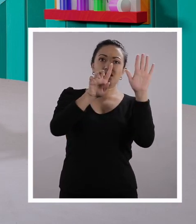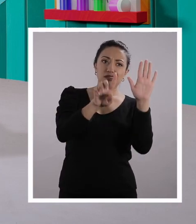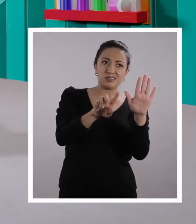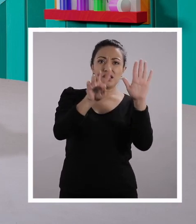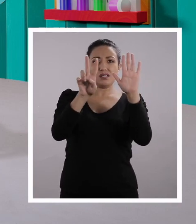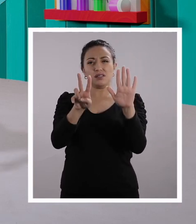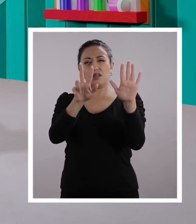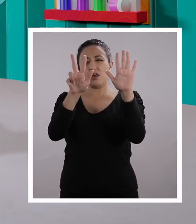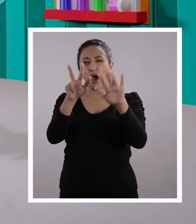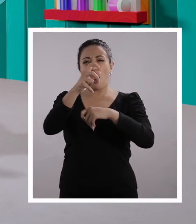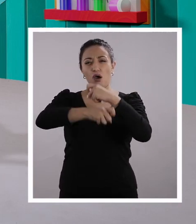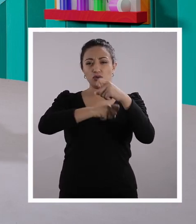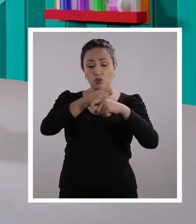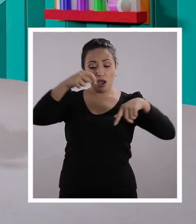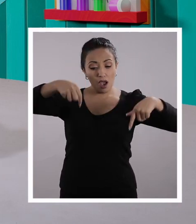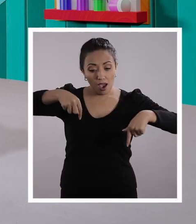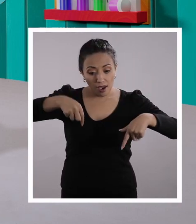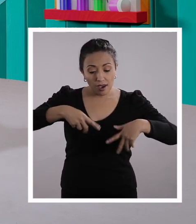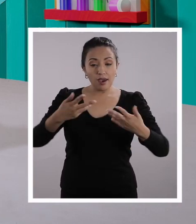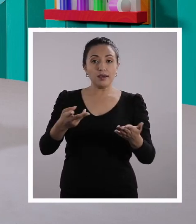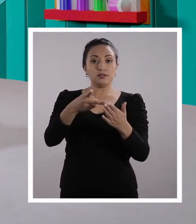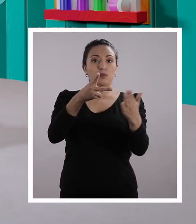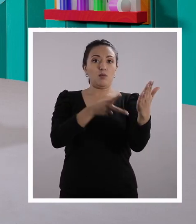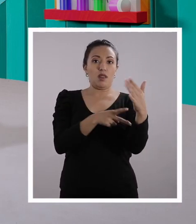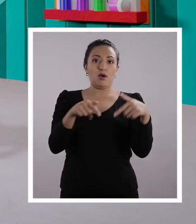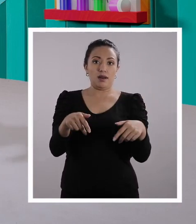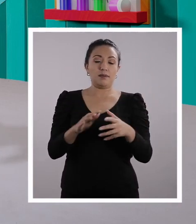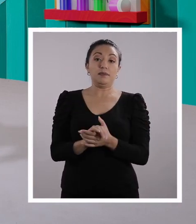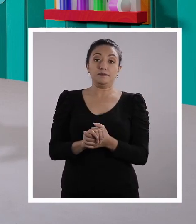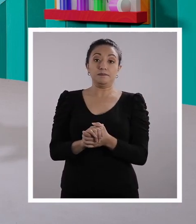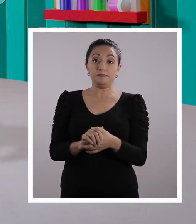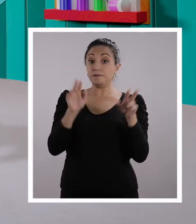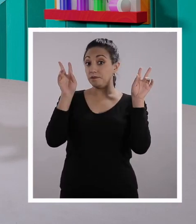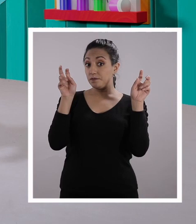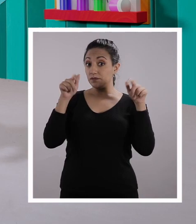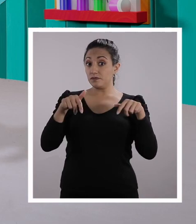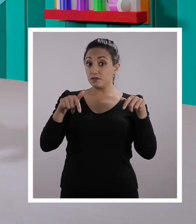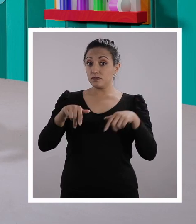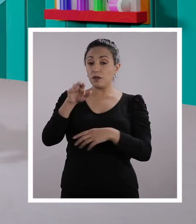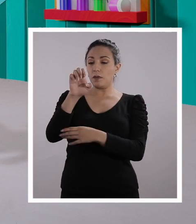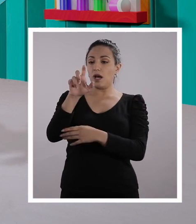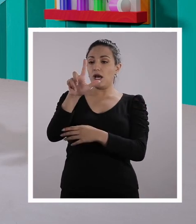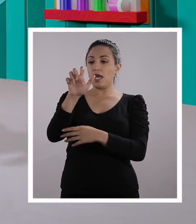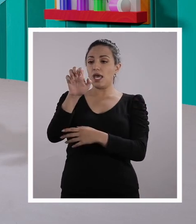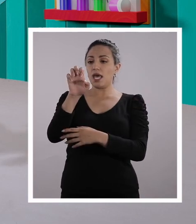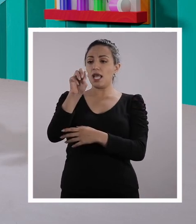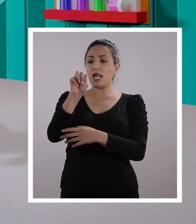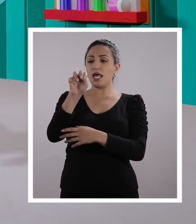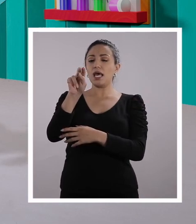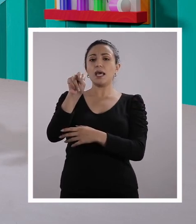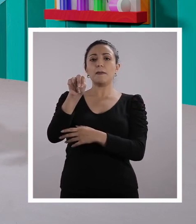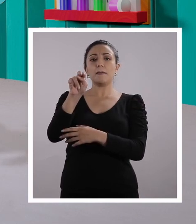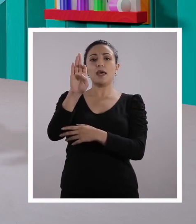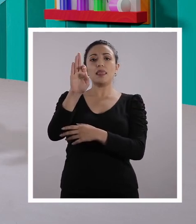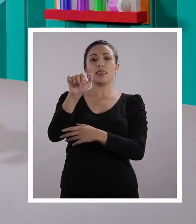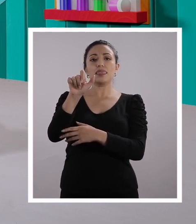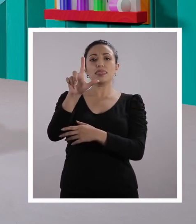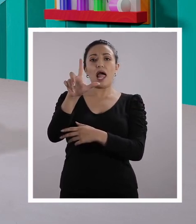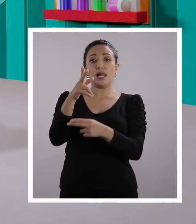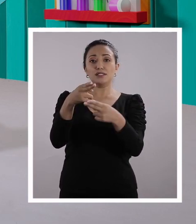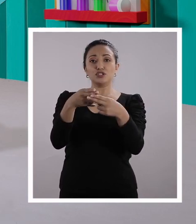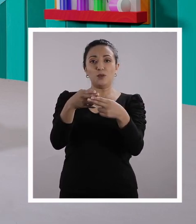6 7 y 8 años este es su programa así es la franja elemental elemental mi querido watson